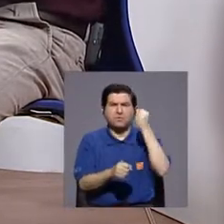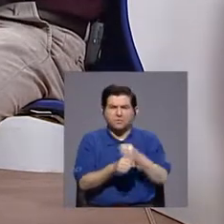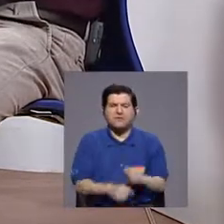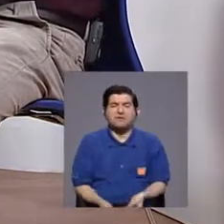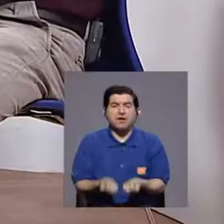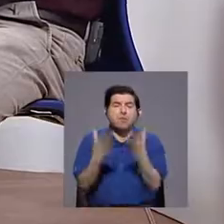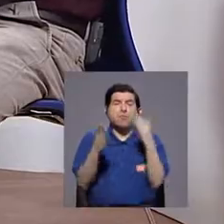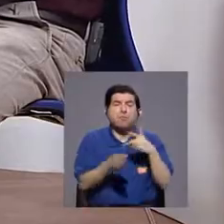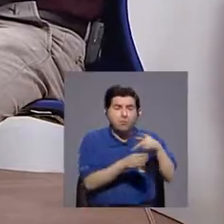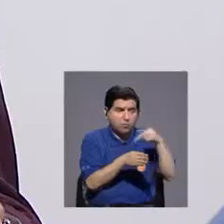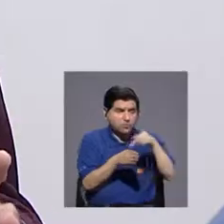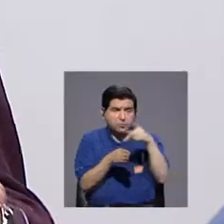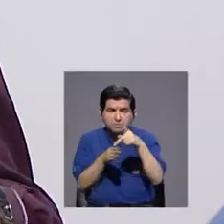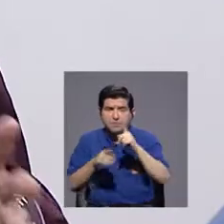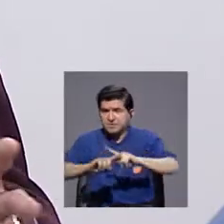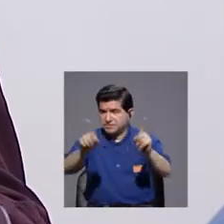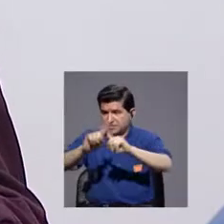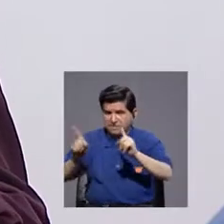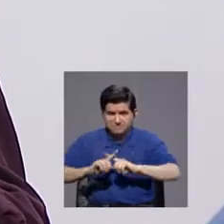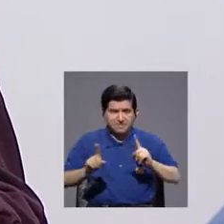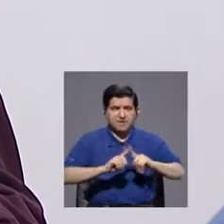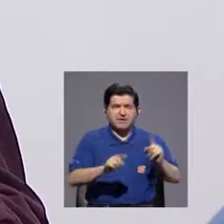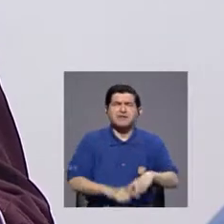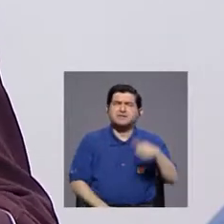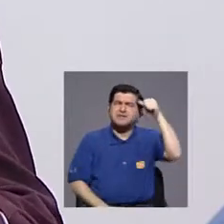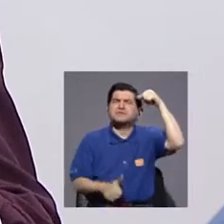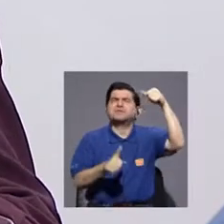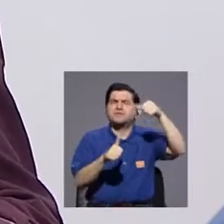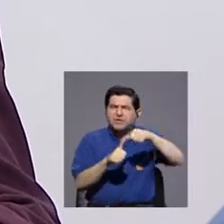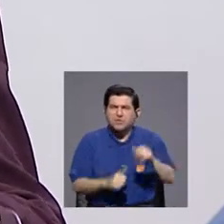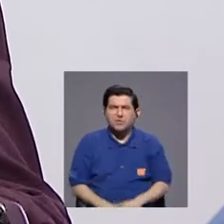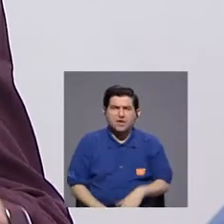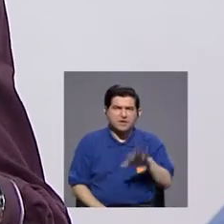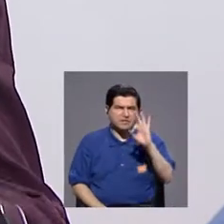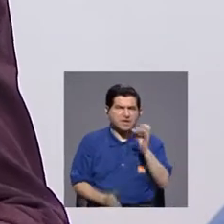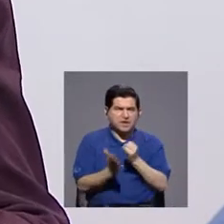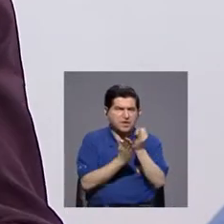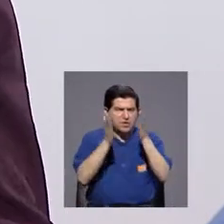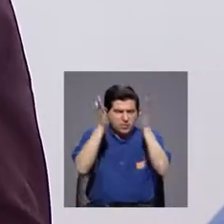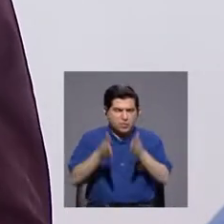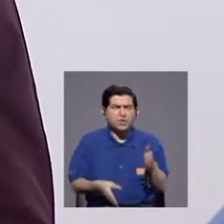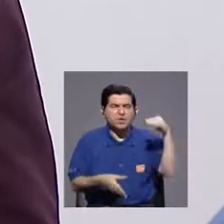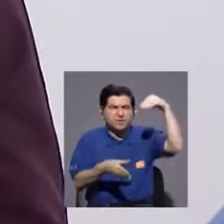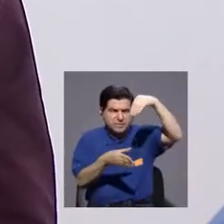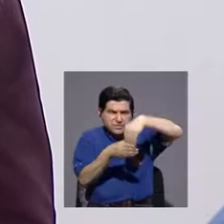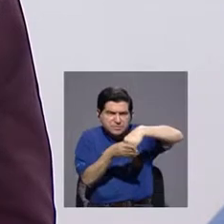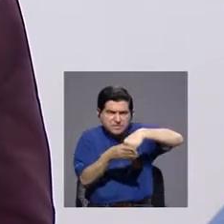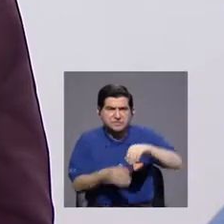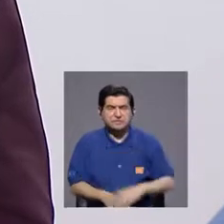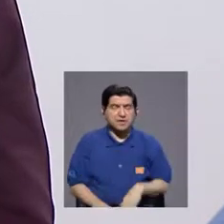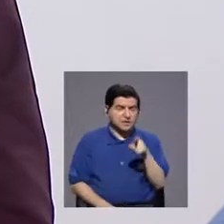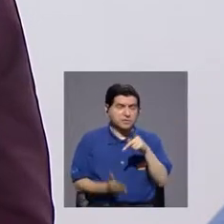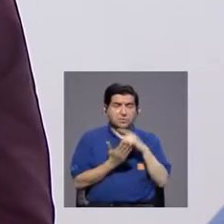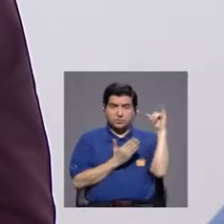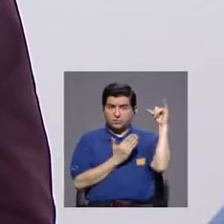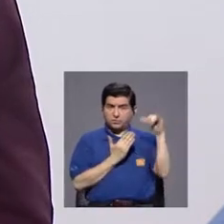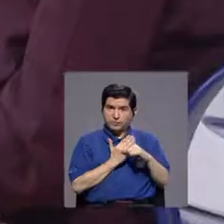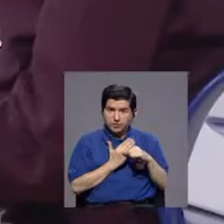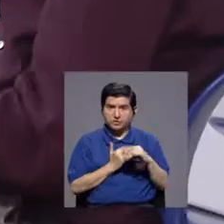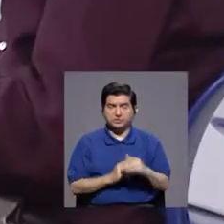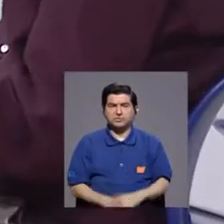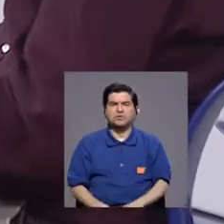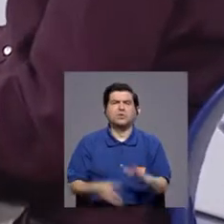multidisciplinario rafael si la memoria no me falla nueve investigadores involucrados en este proyecto